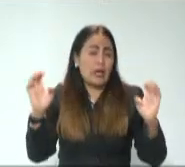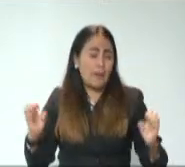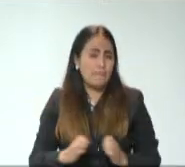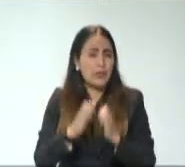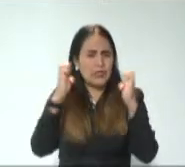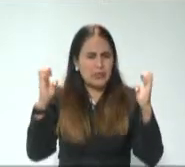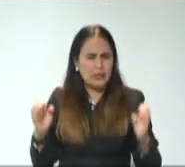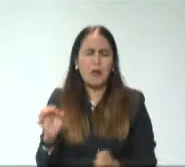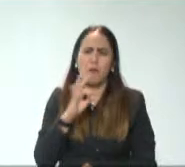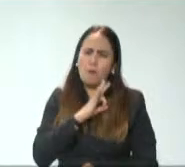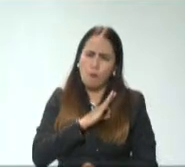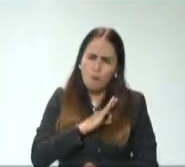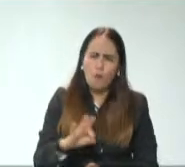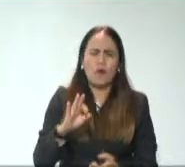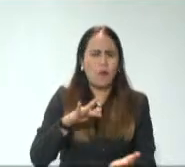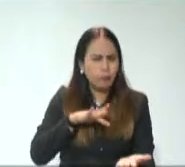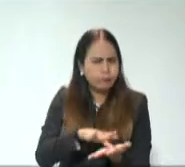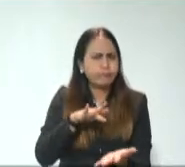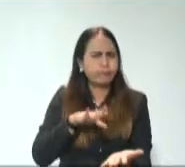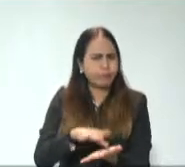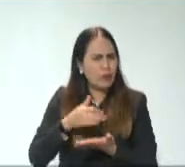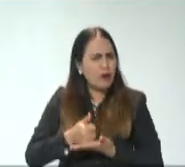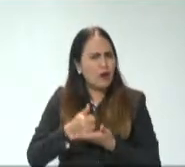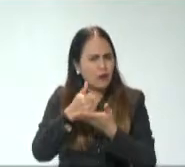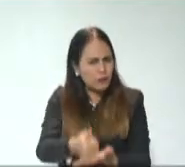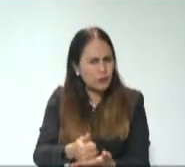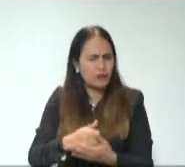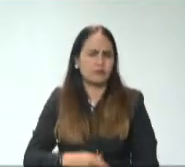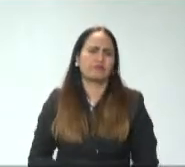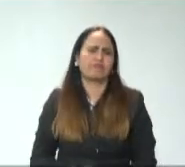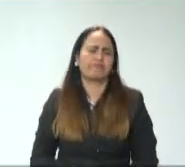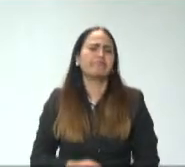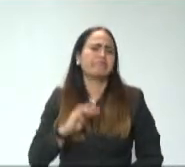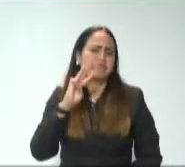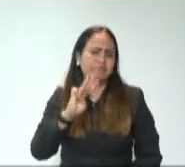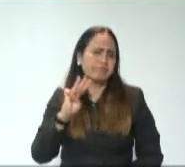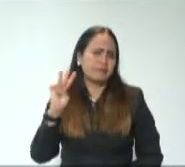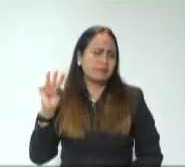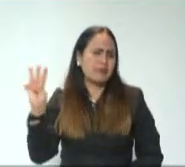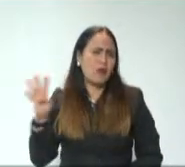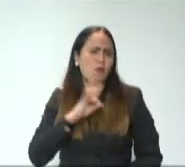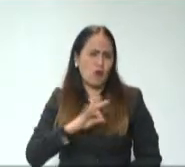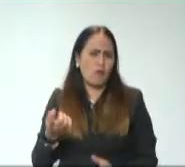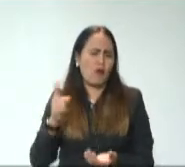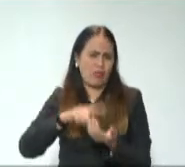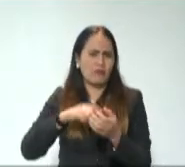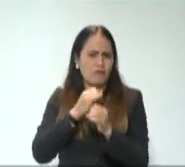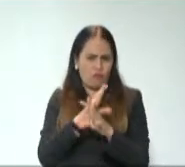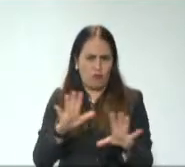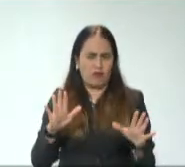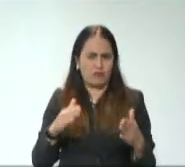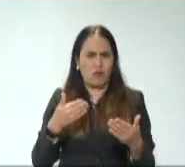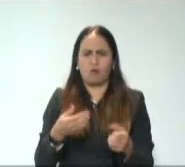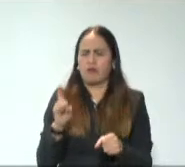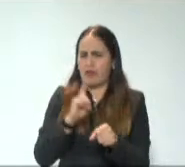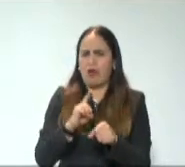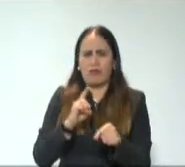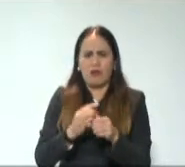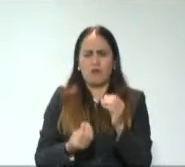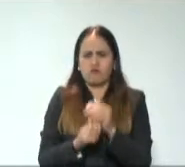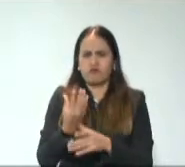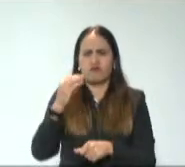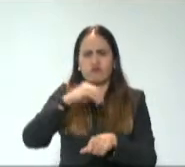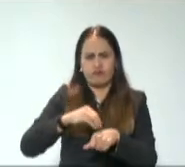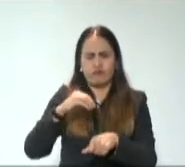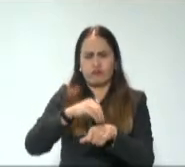ser parte de oferentes entonces la plataforma no ha permitido tener la información pública al día y muy a la